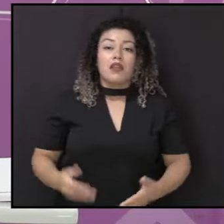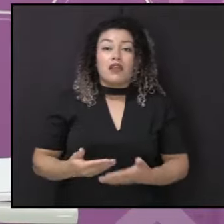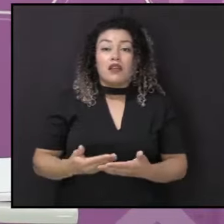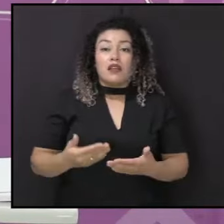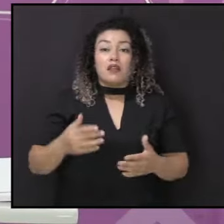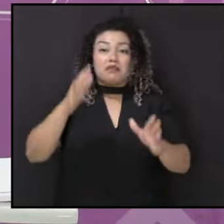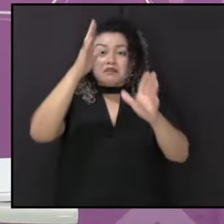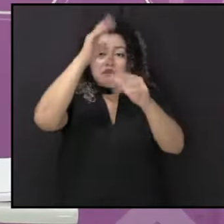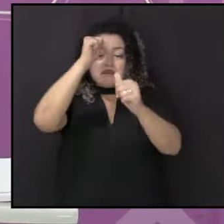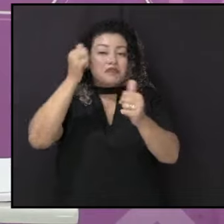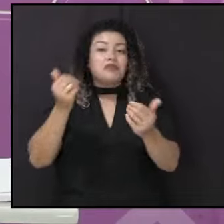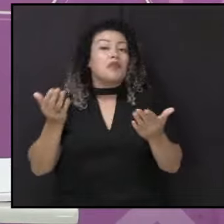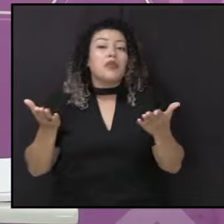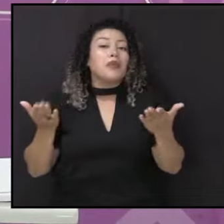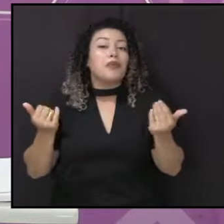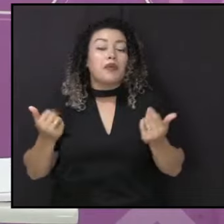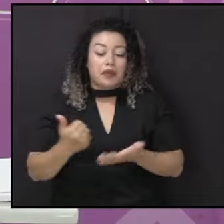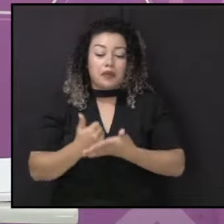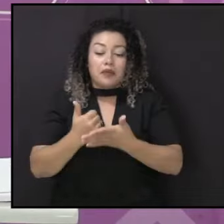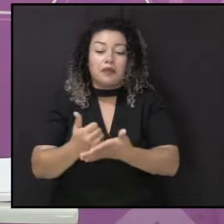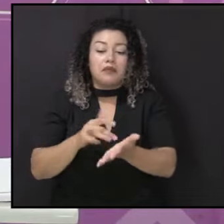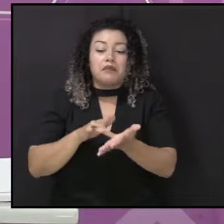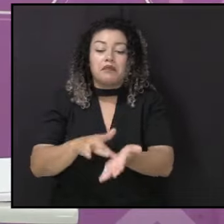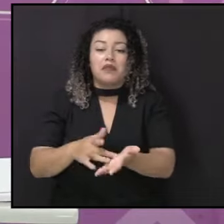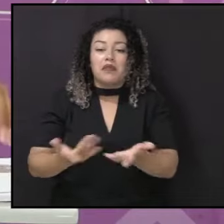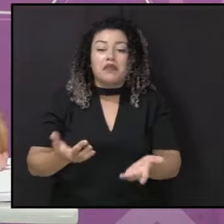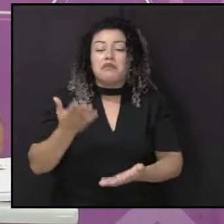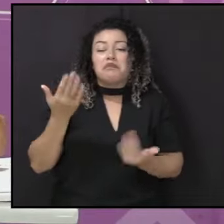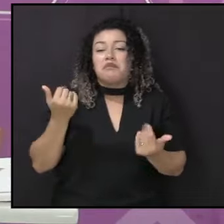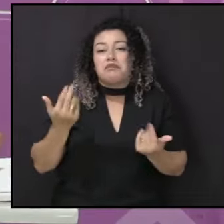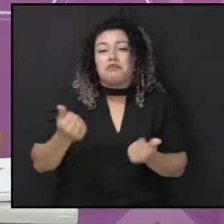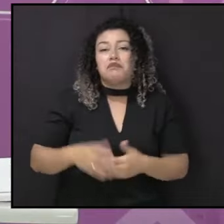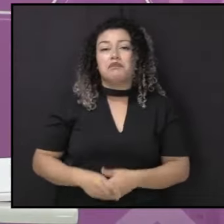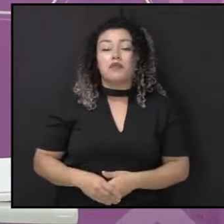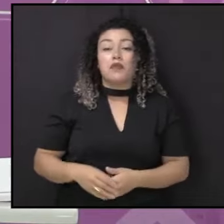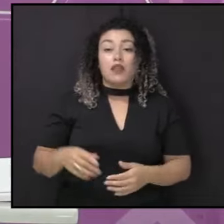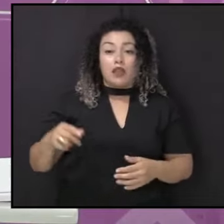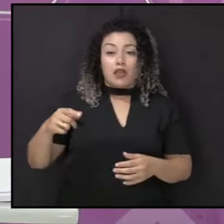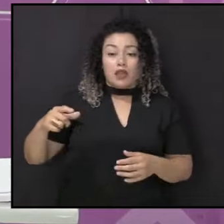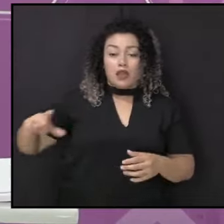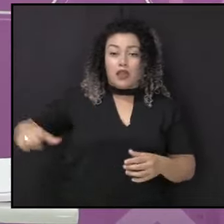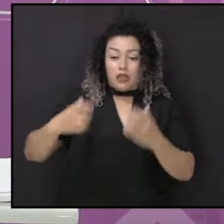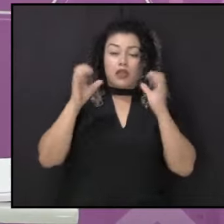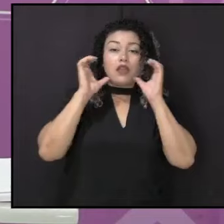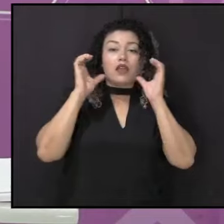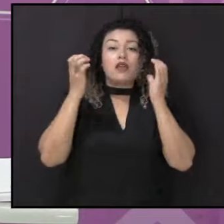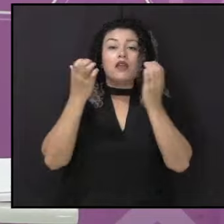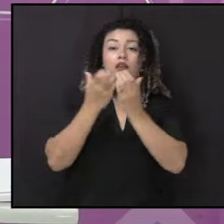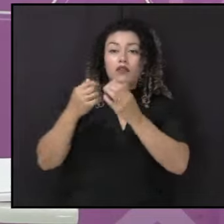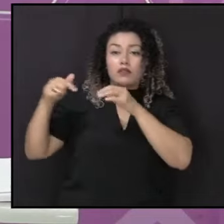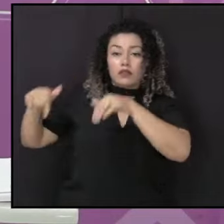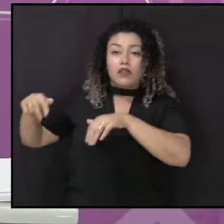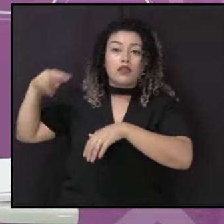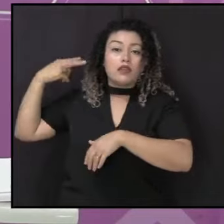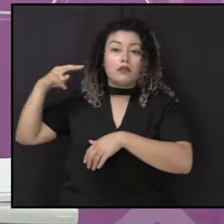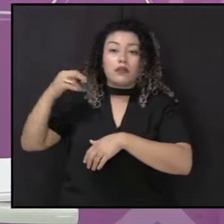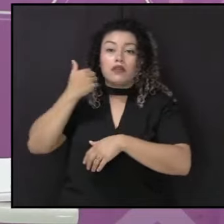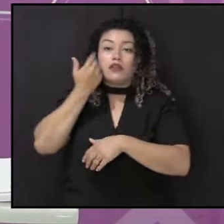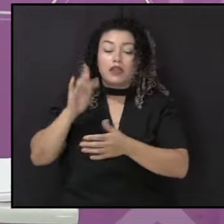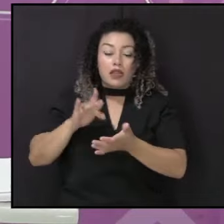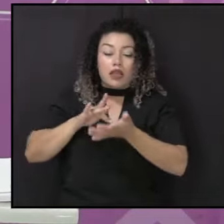Pacto Mundial para una Migración Segura, Ordenada y Regular. Por ende, desde el Congreso local, lo que estaríamos proponiendo es una iniciativa de